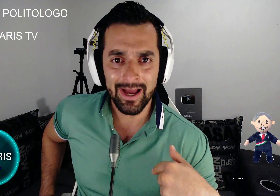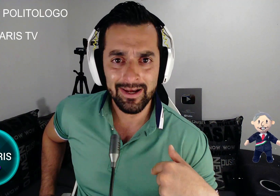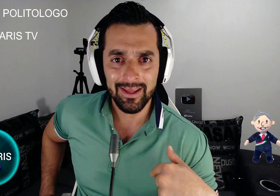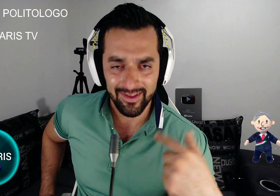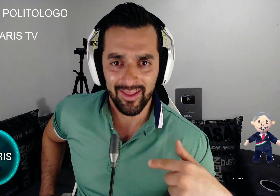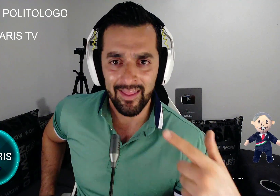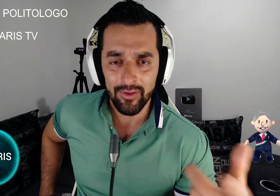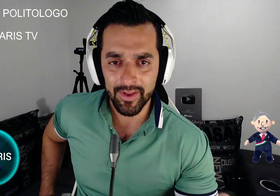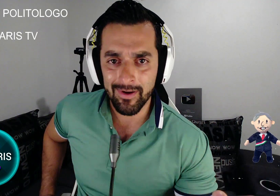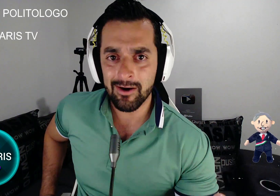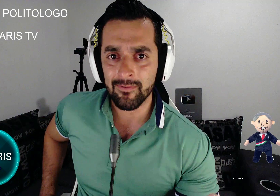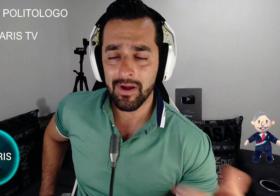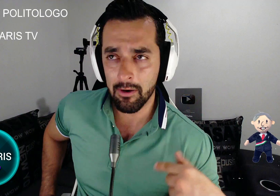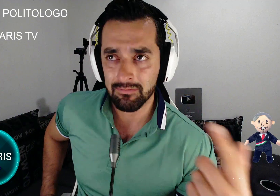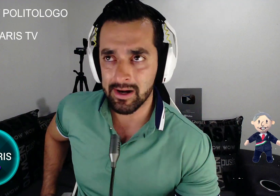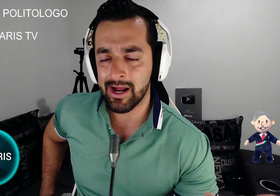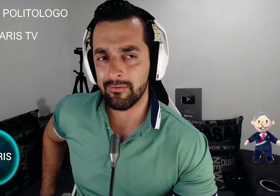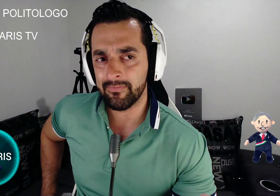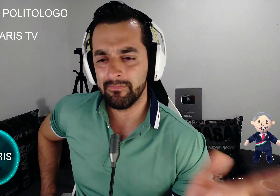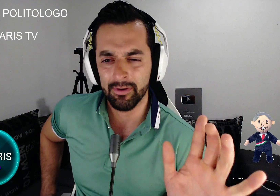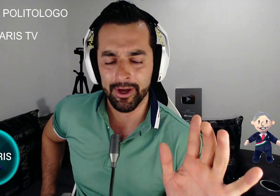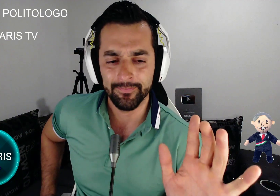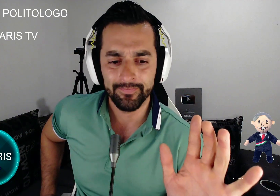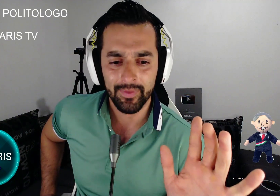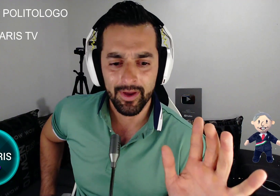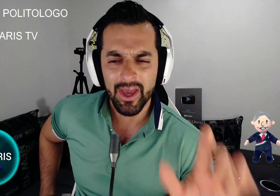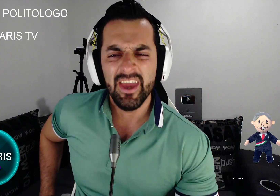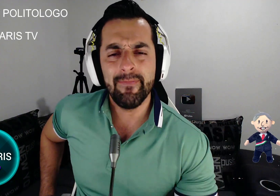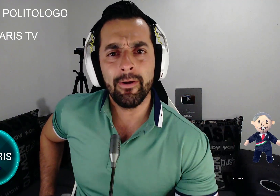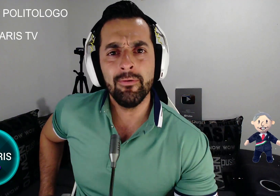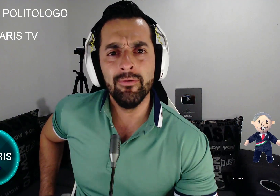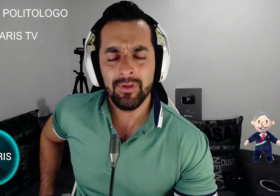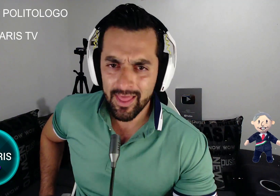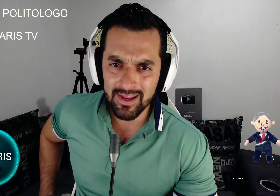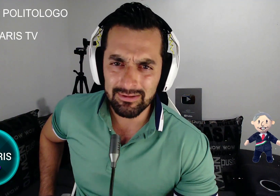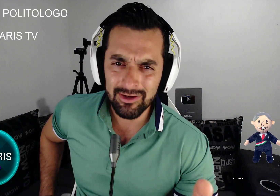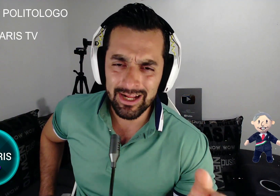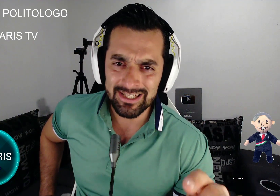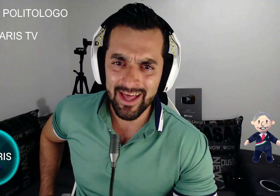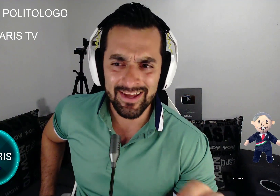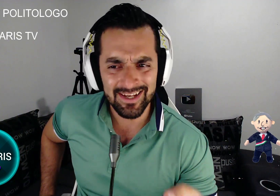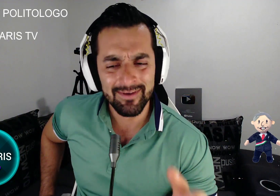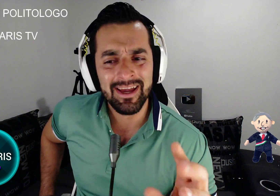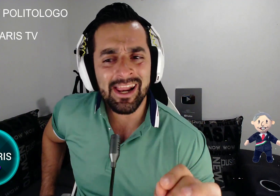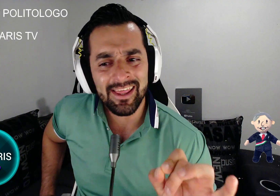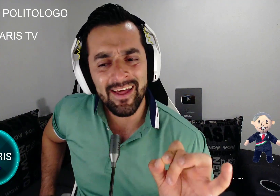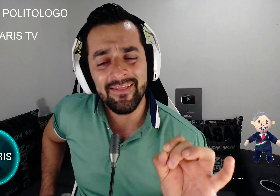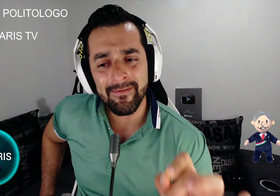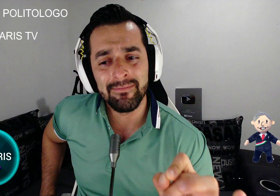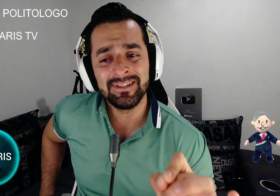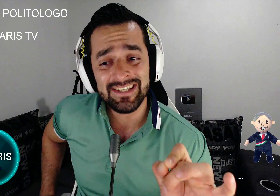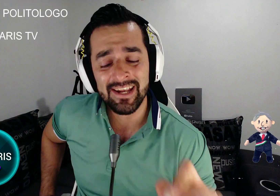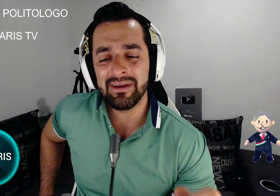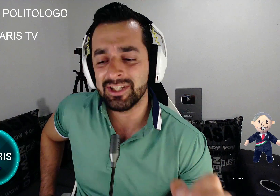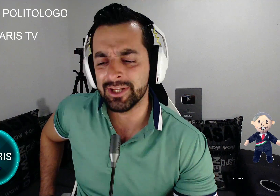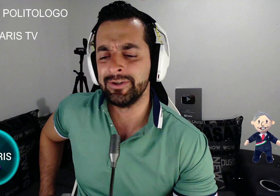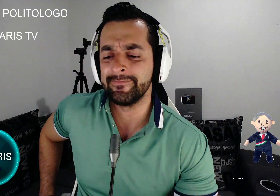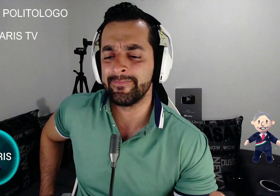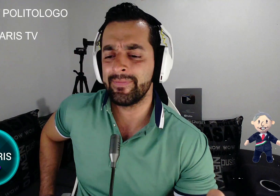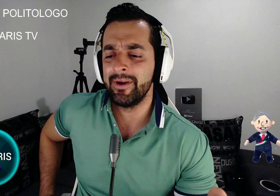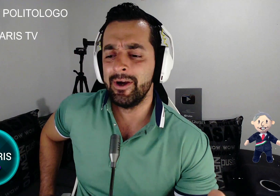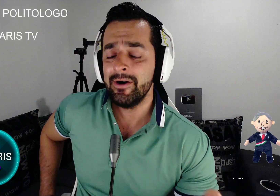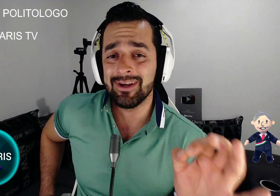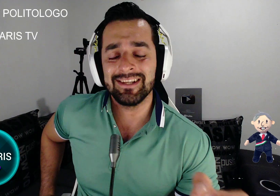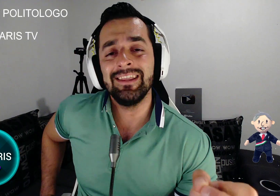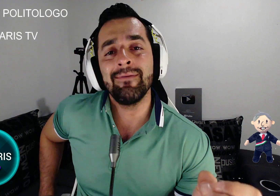y finjan que están dando trabajo aún más raro pero bueno Y peor aún la delincuencia organizada es el tema que en realidad debemos de hacer mención